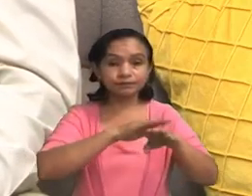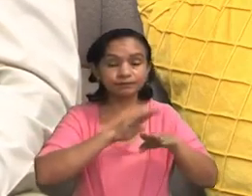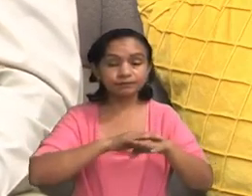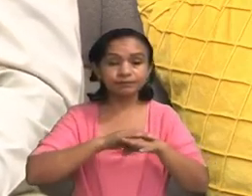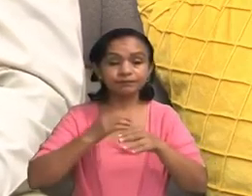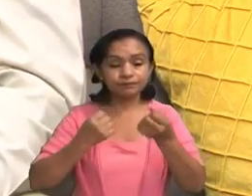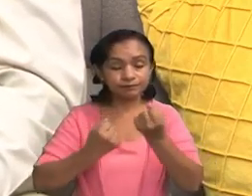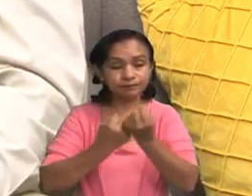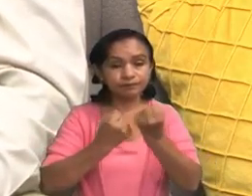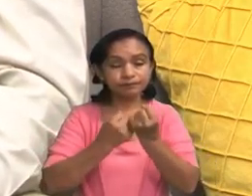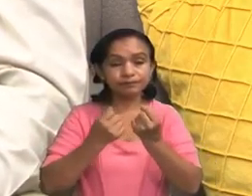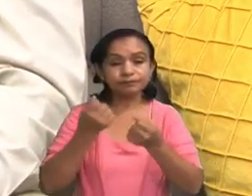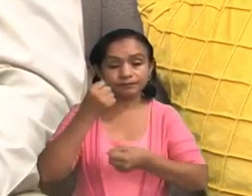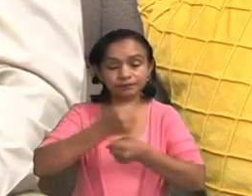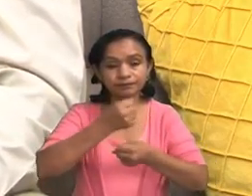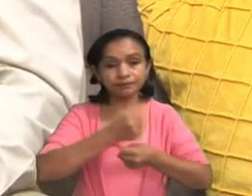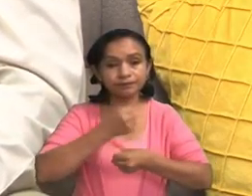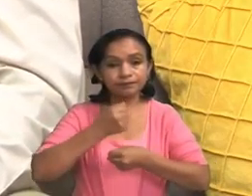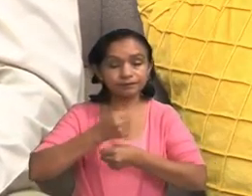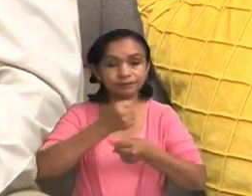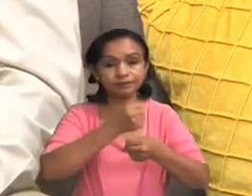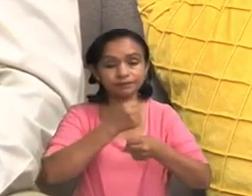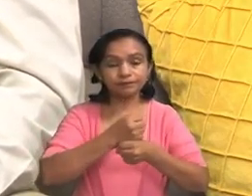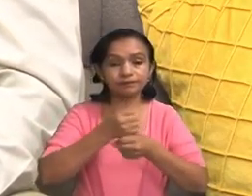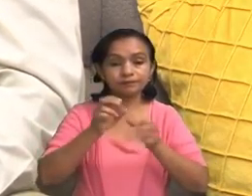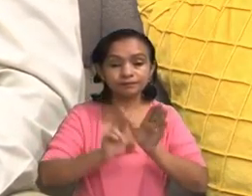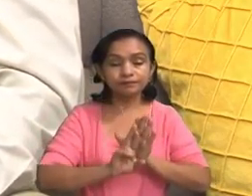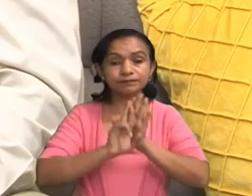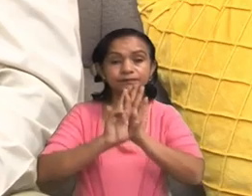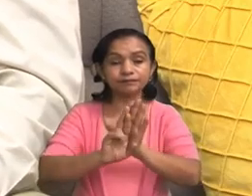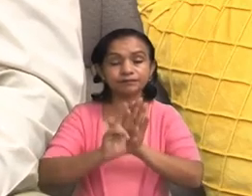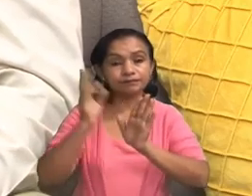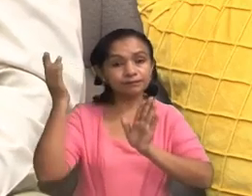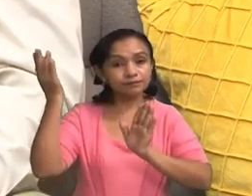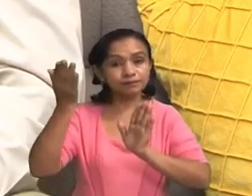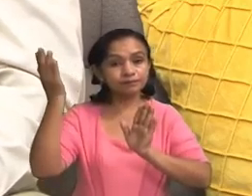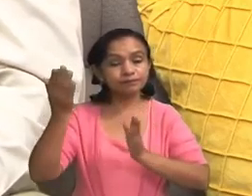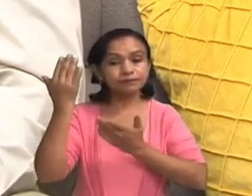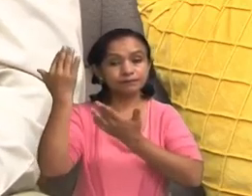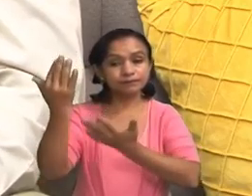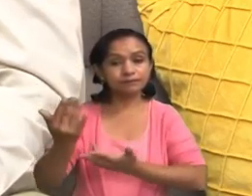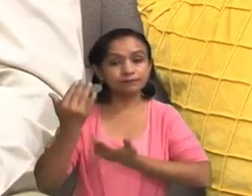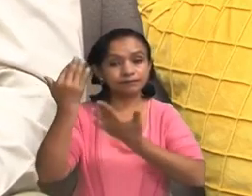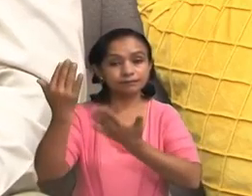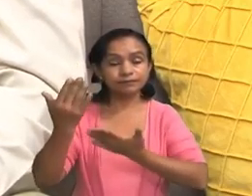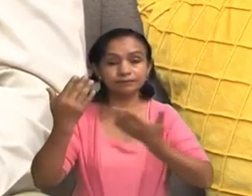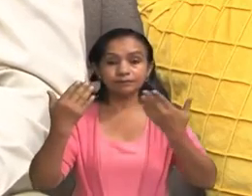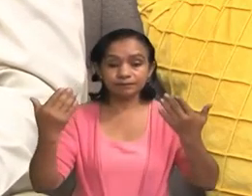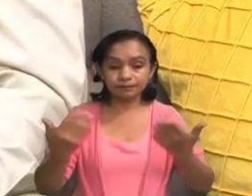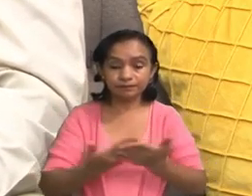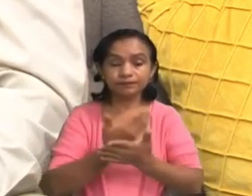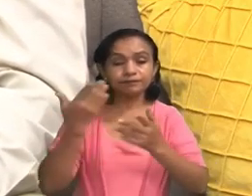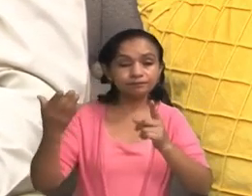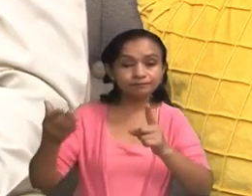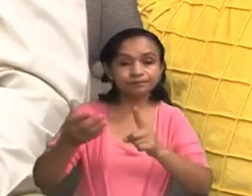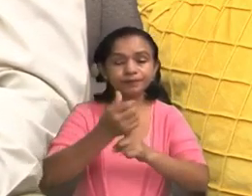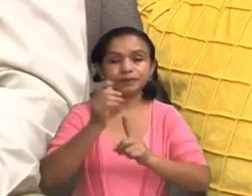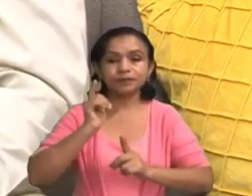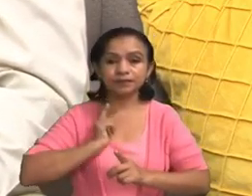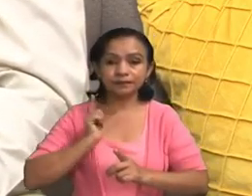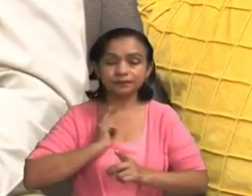el trabajo. Así es que esos son los resultados de este congreso que esperamos y tenemos expectativas de alcanzarlo.